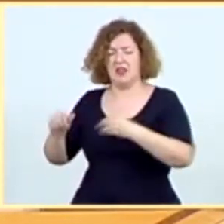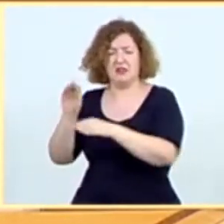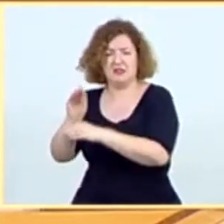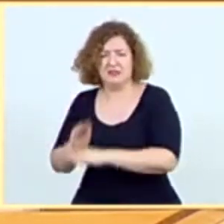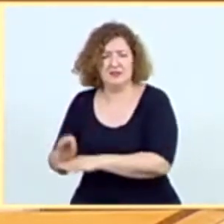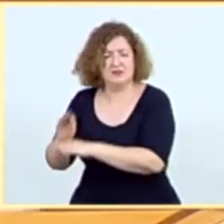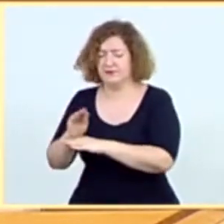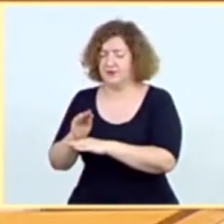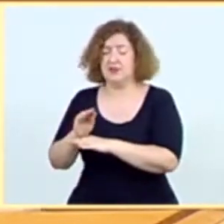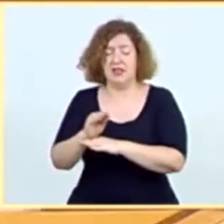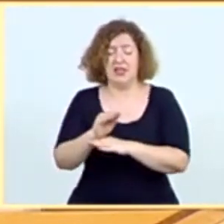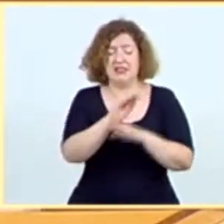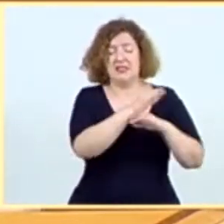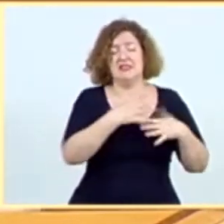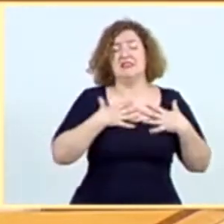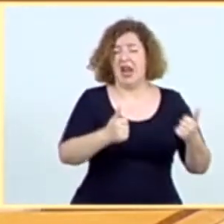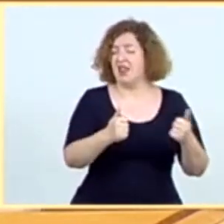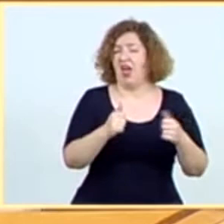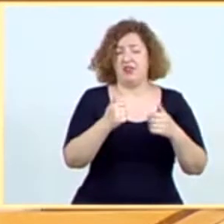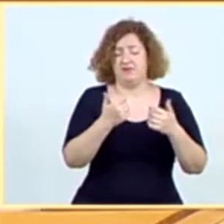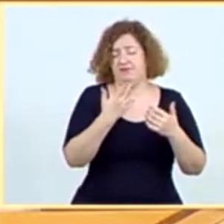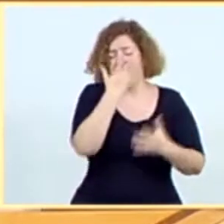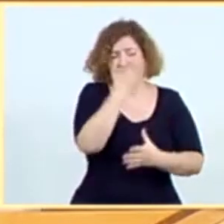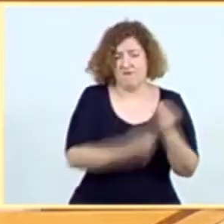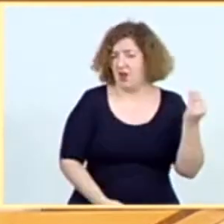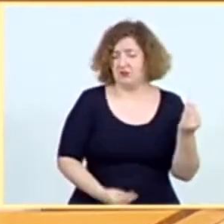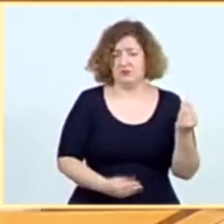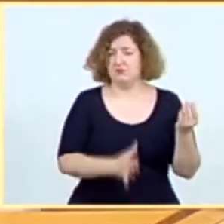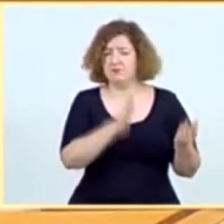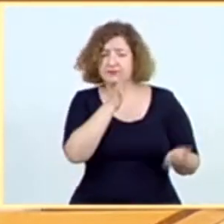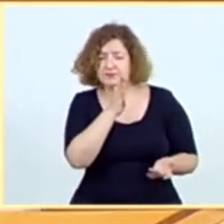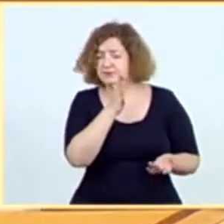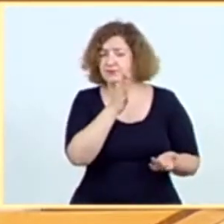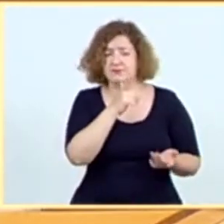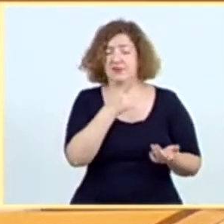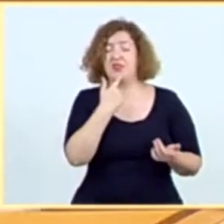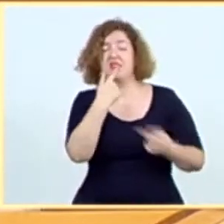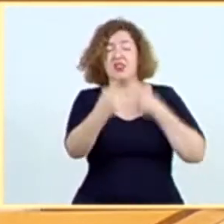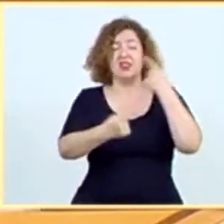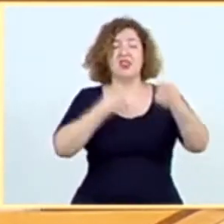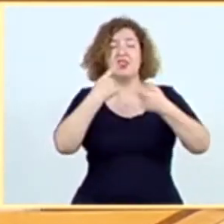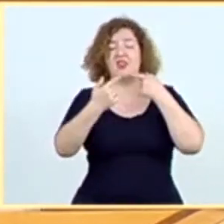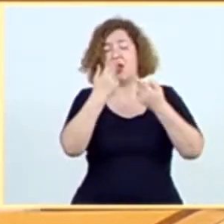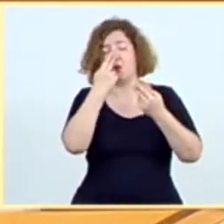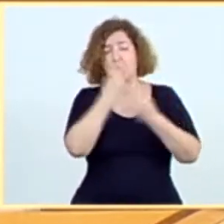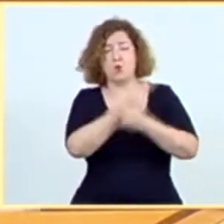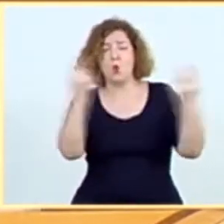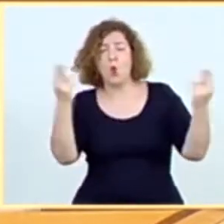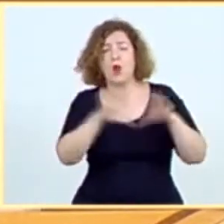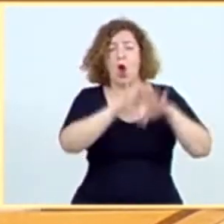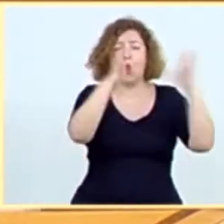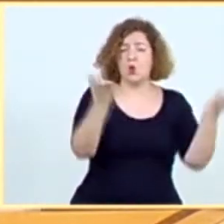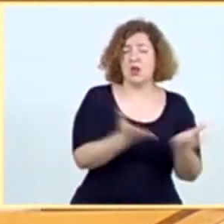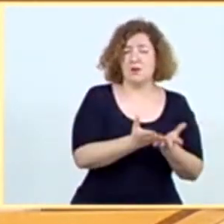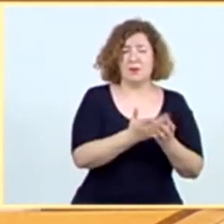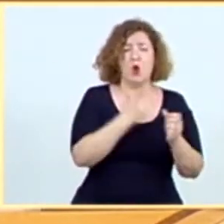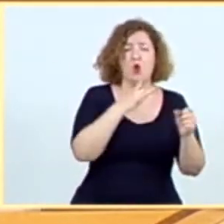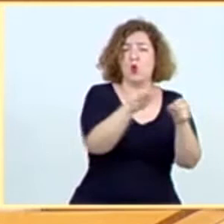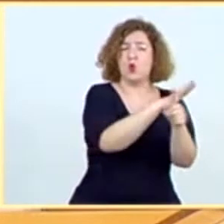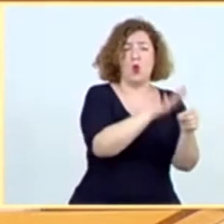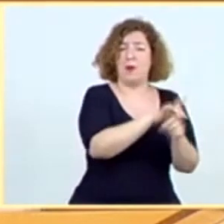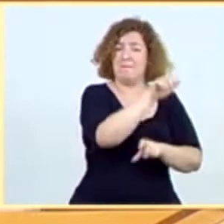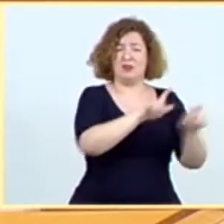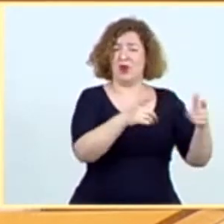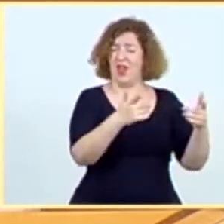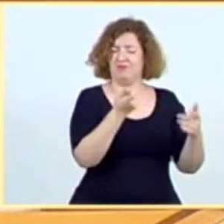Ha fallado la sanidad. Esa sanidad tan pública y tan universal de la que ustedes tanto presumen cuando dan cobertura a quienes no le corresponde